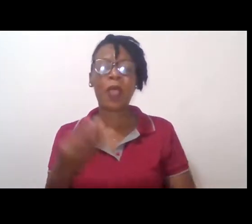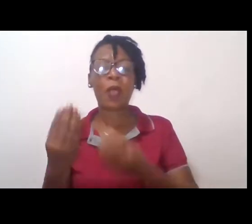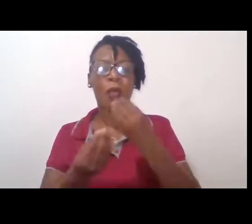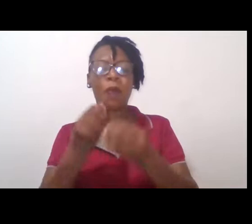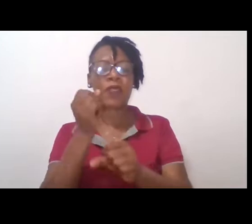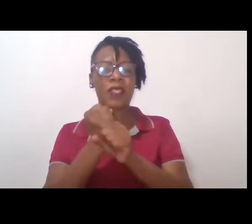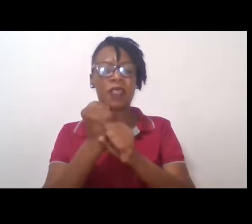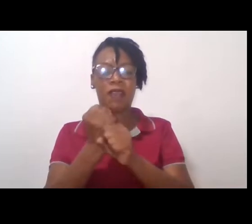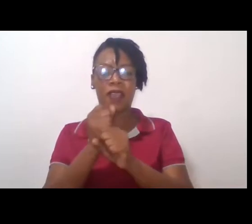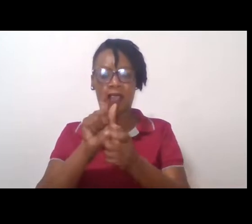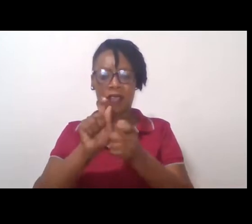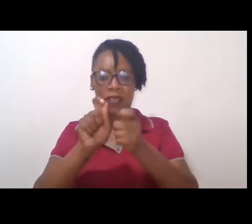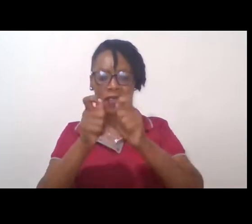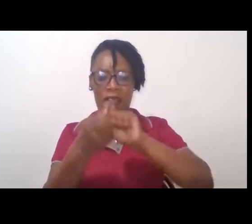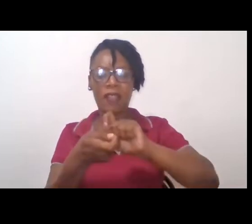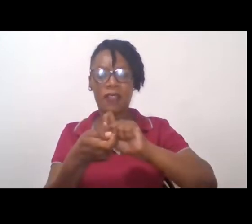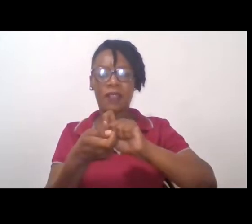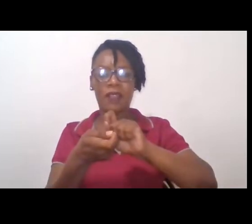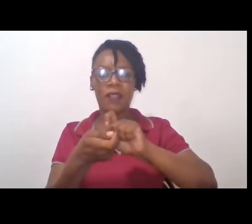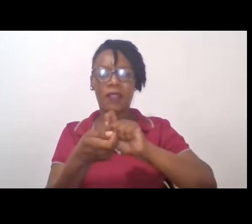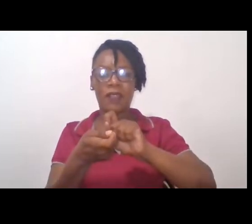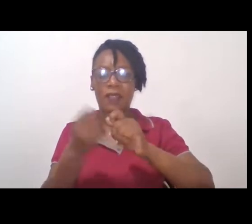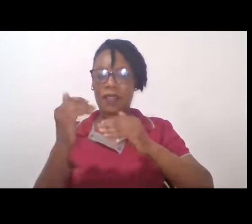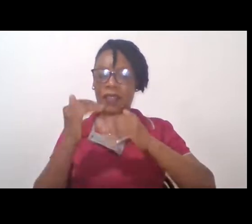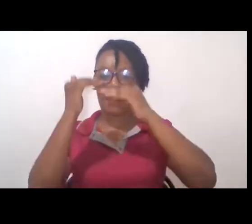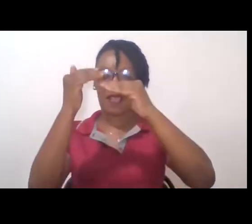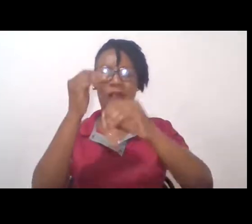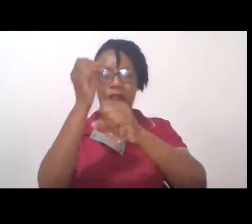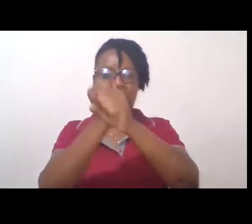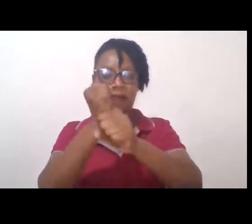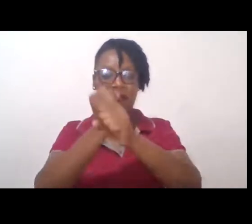la adecuación en niños de alto funcionamiento?